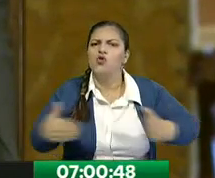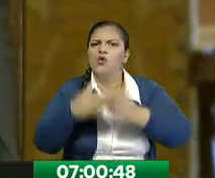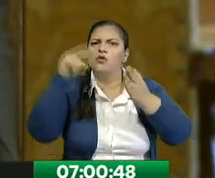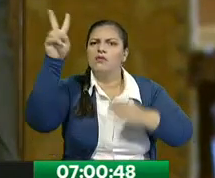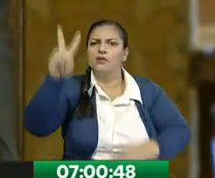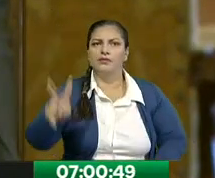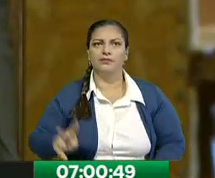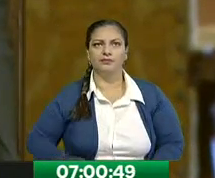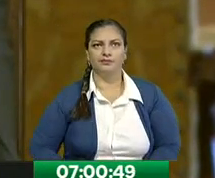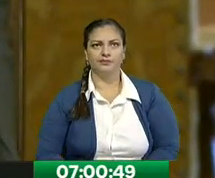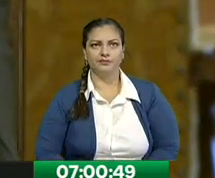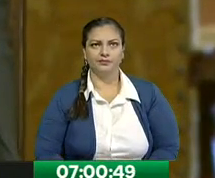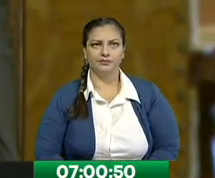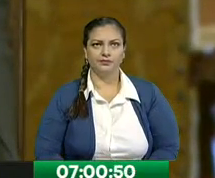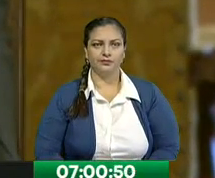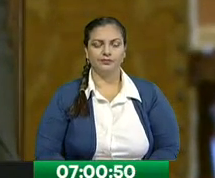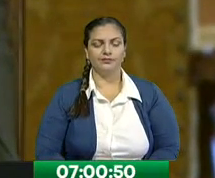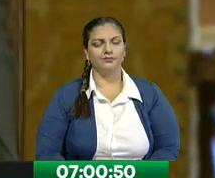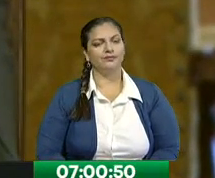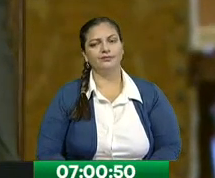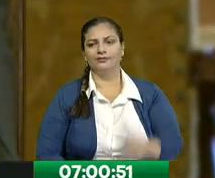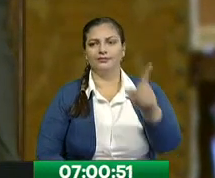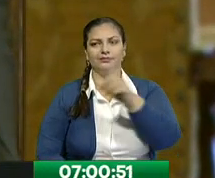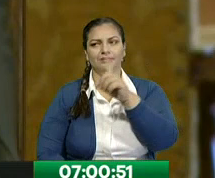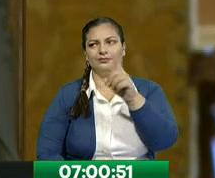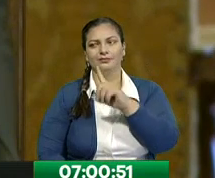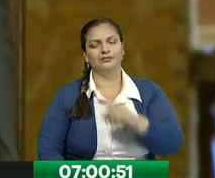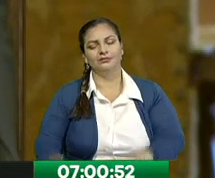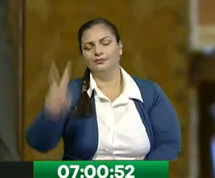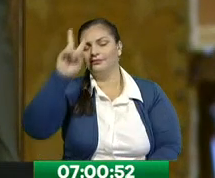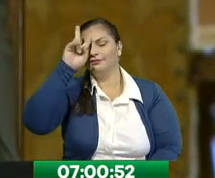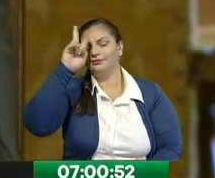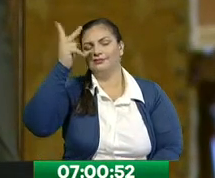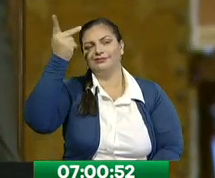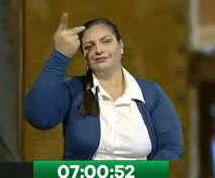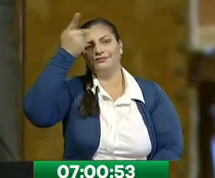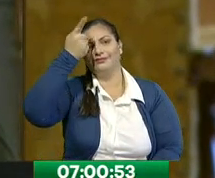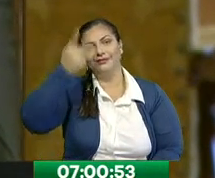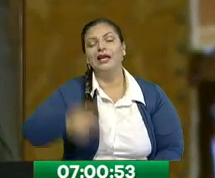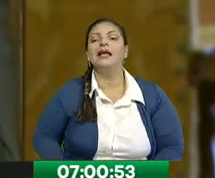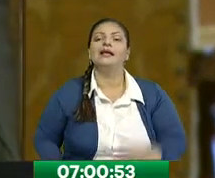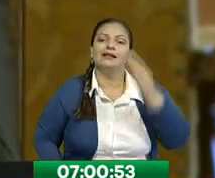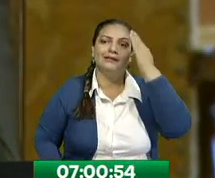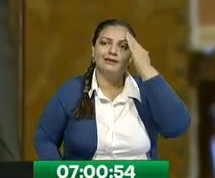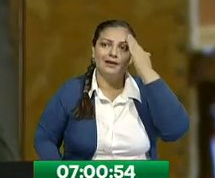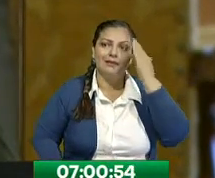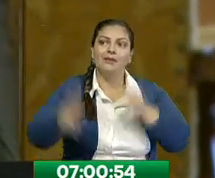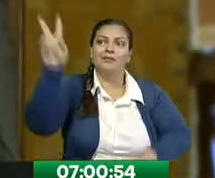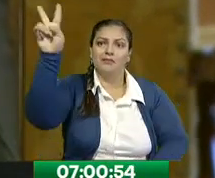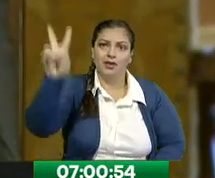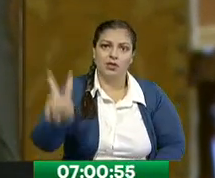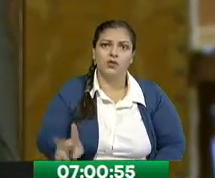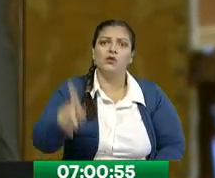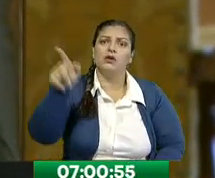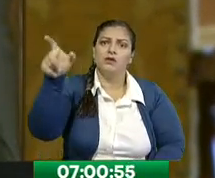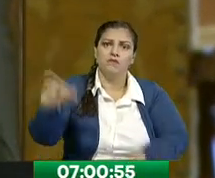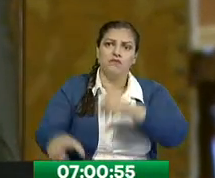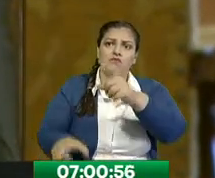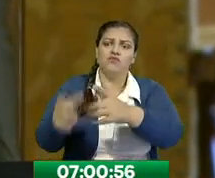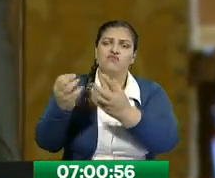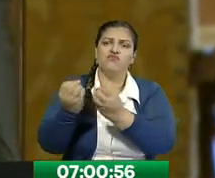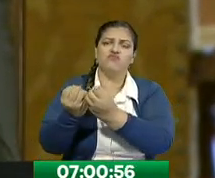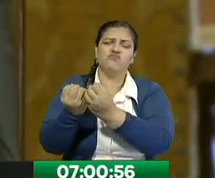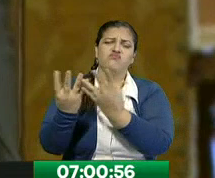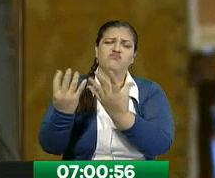de los ciudadanos venezolanos de su país se debe a las condiciones que ellos están viviendo. Eso no dice el Ecuador, eso no